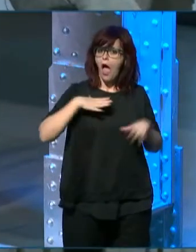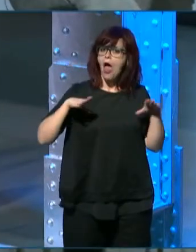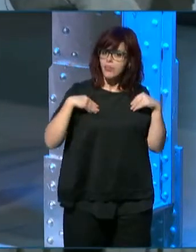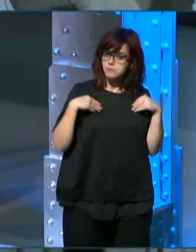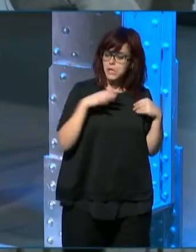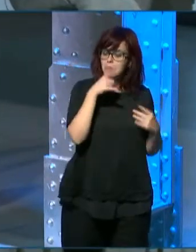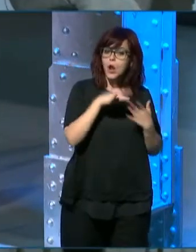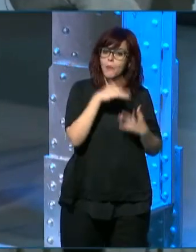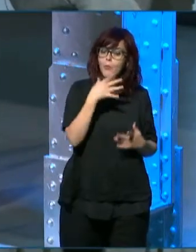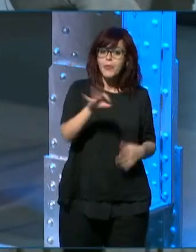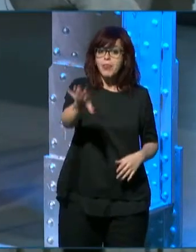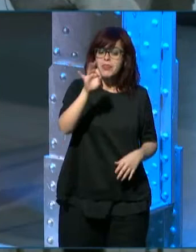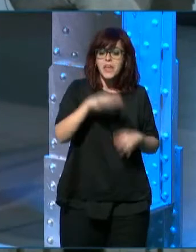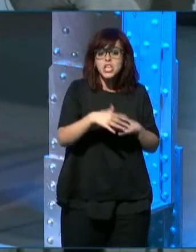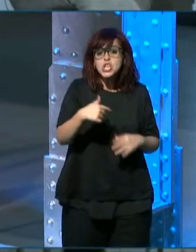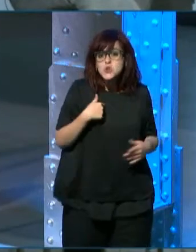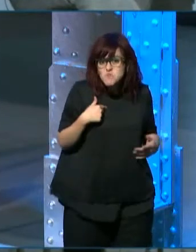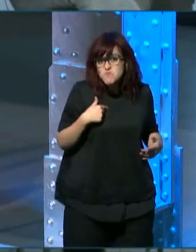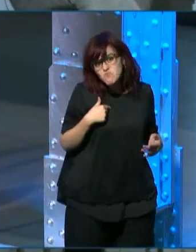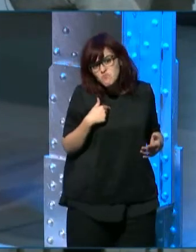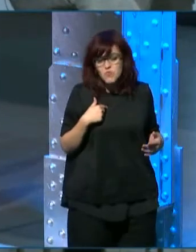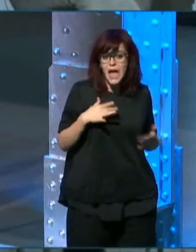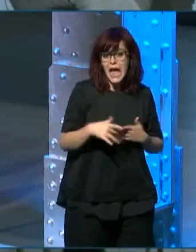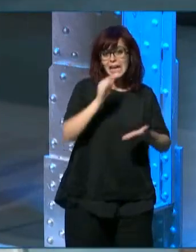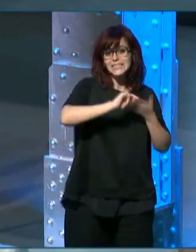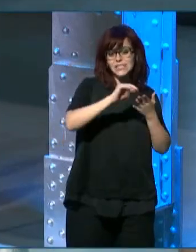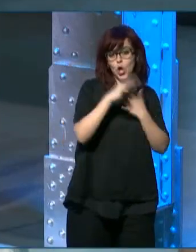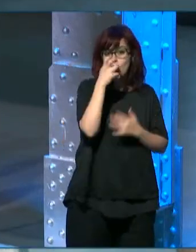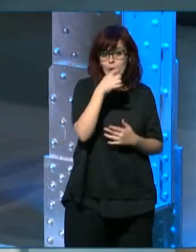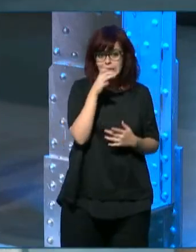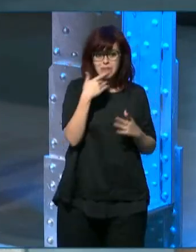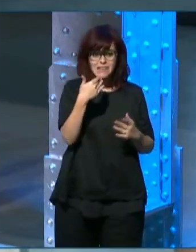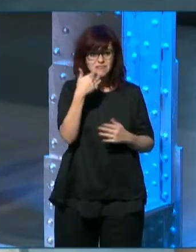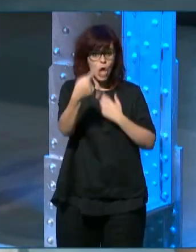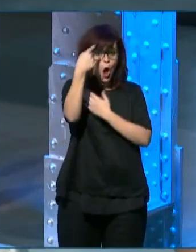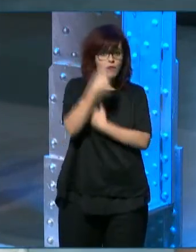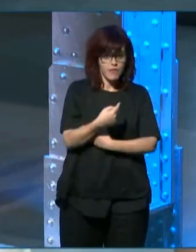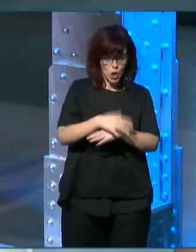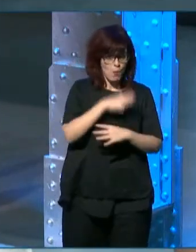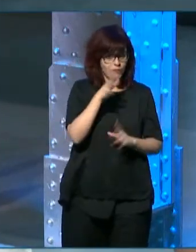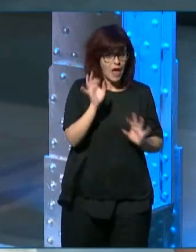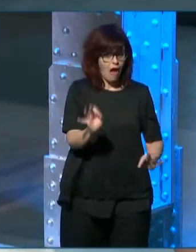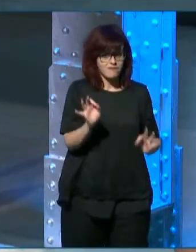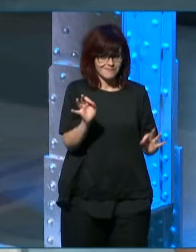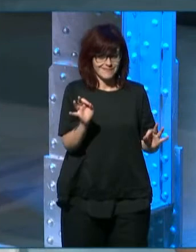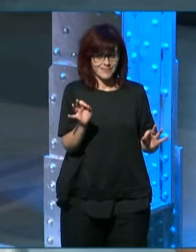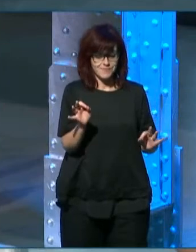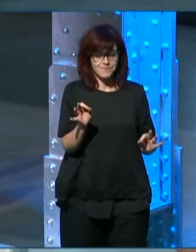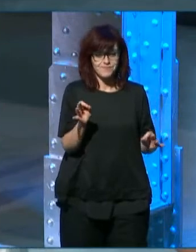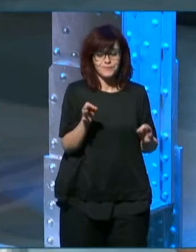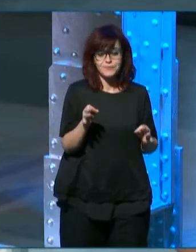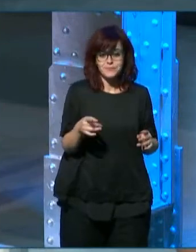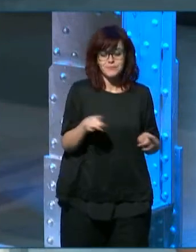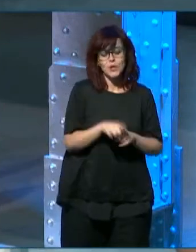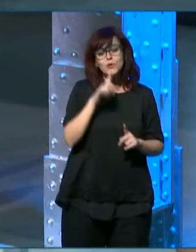lo decidieron ellos. Yo soy escritor y cuentista por obligación y lo había dicho en ese